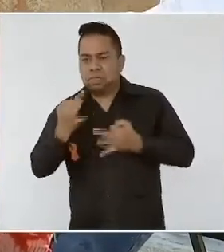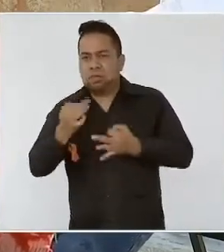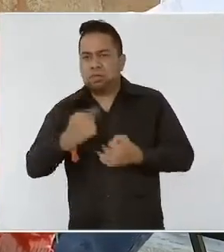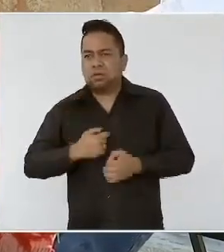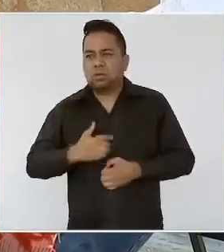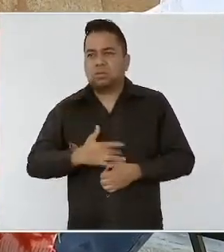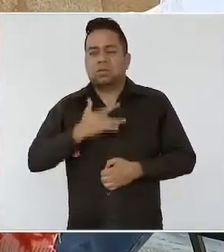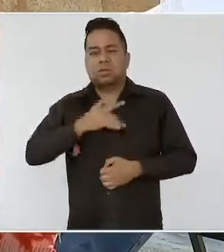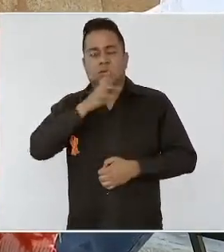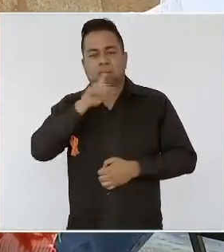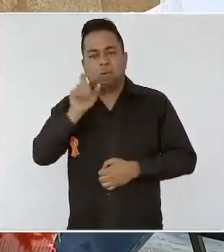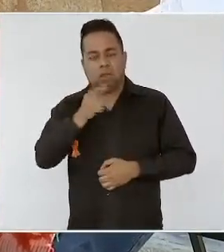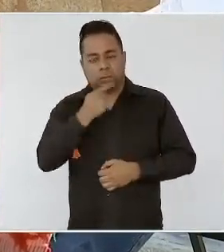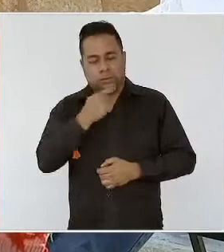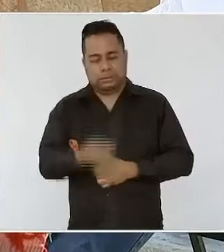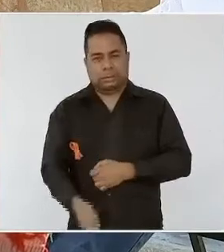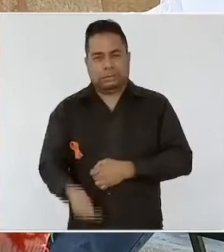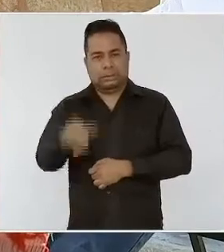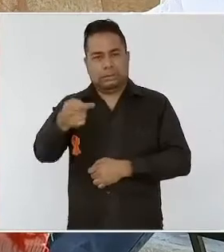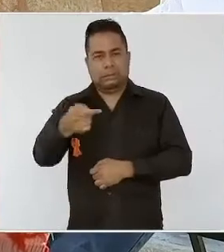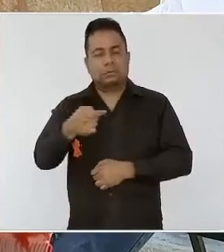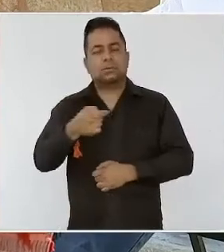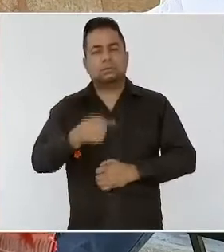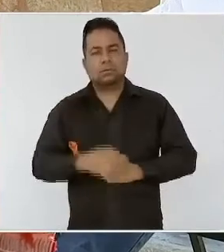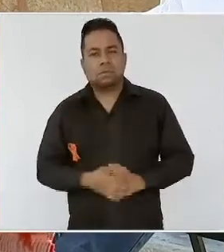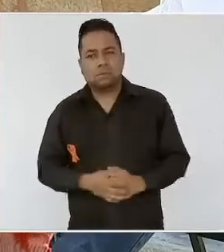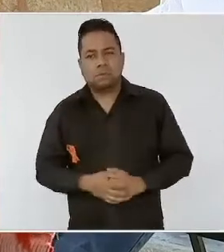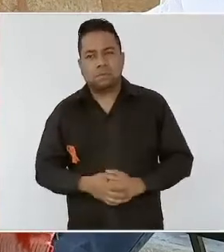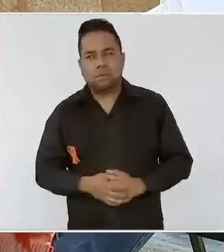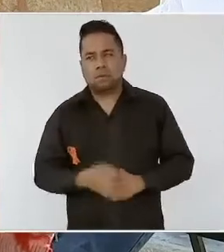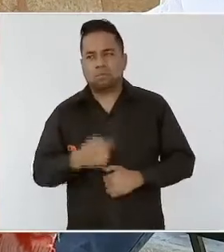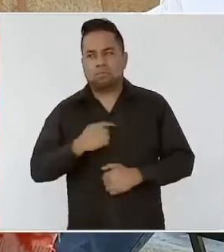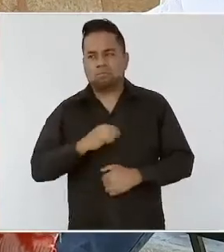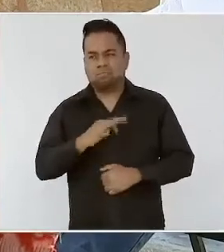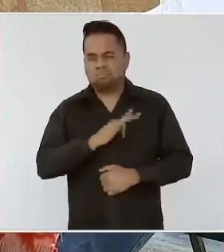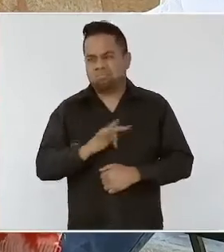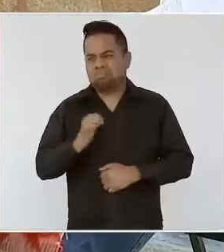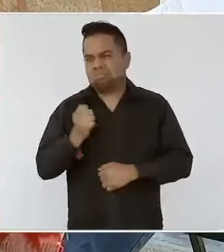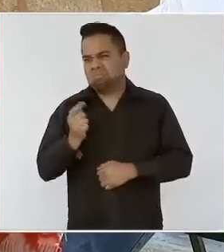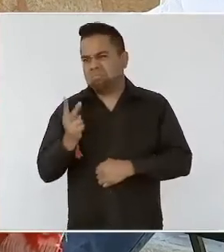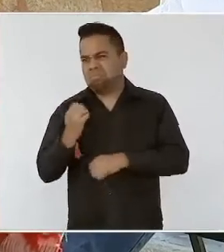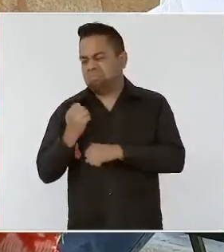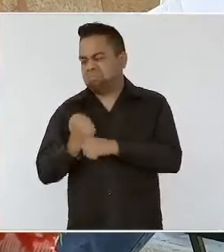mucho esto desde muy chica. Yo me encontré hace algunos años